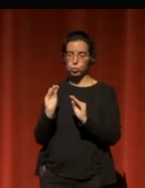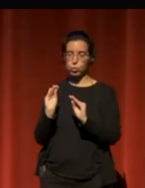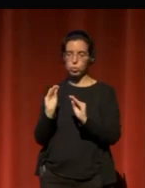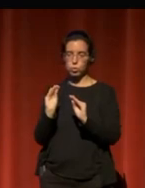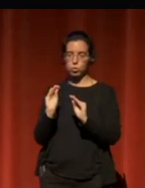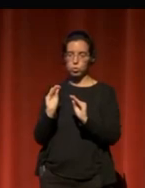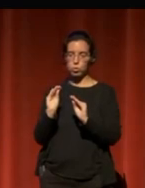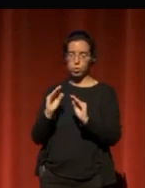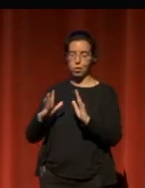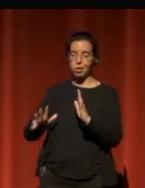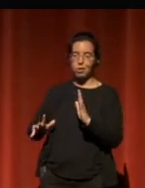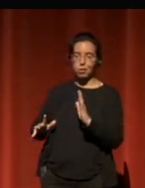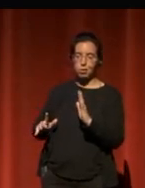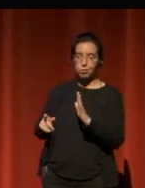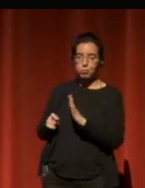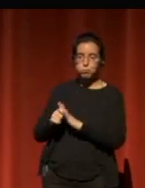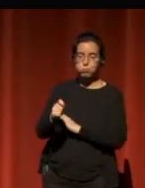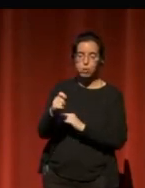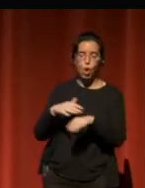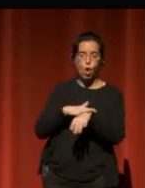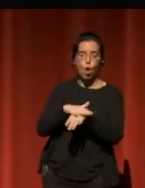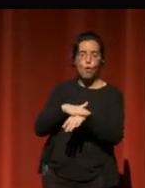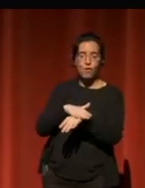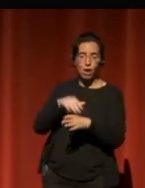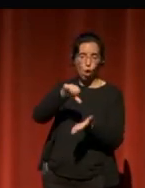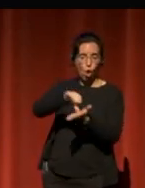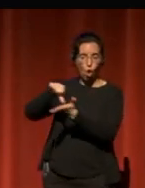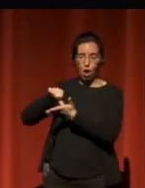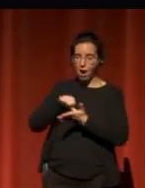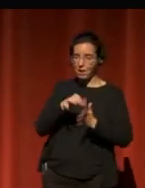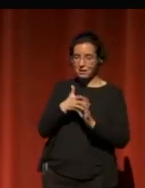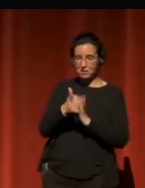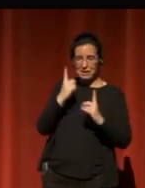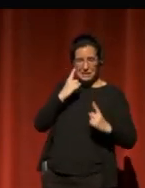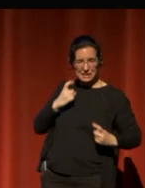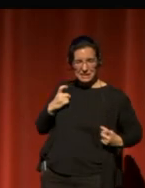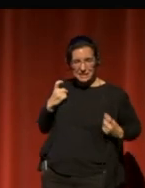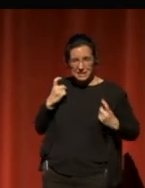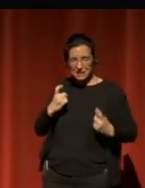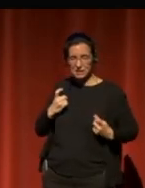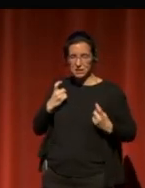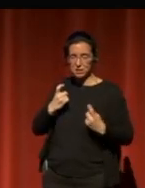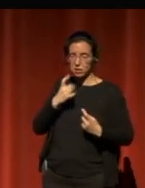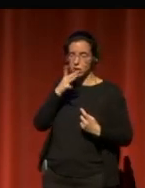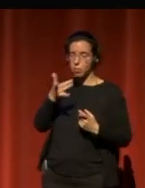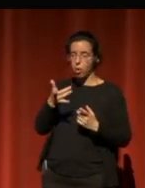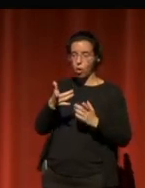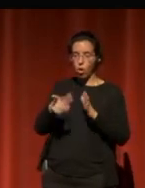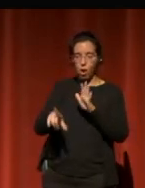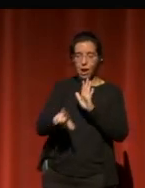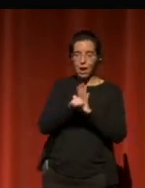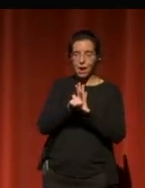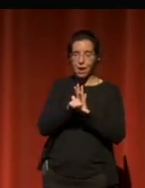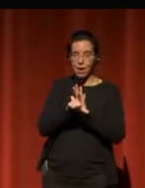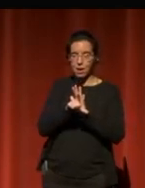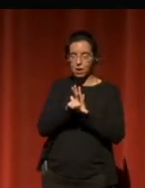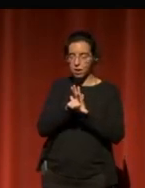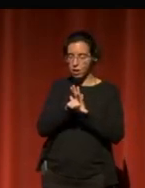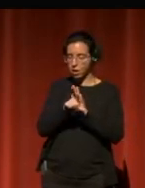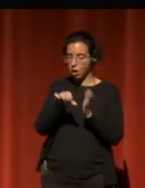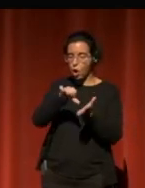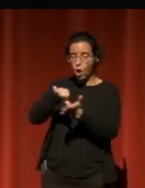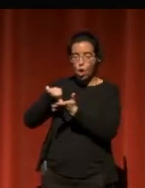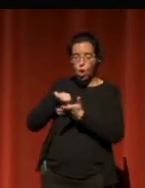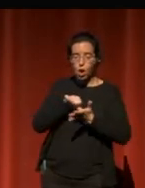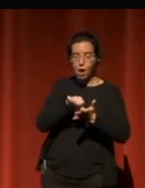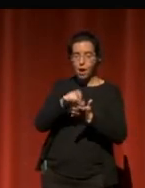aportados por los gobiernos locales. Es un esfuerzo sobrehumano, porque la ley reguladora de las bases de régimen local